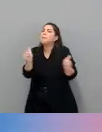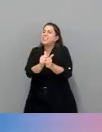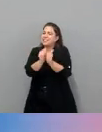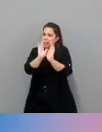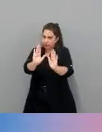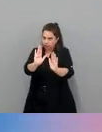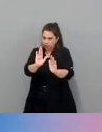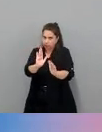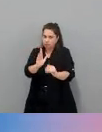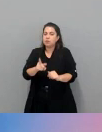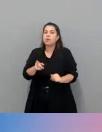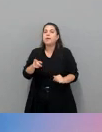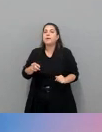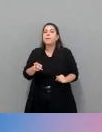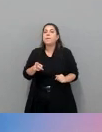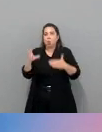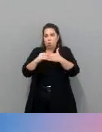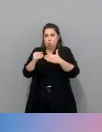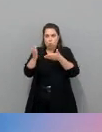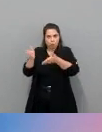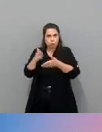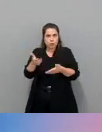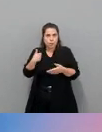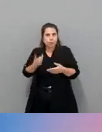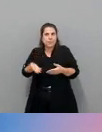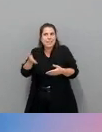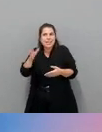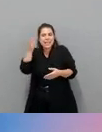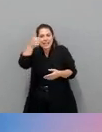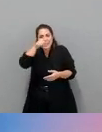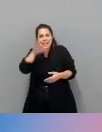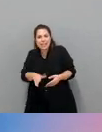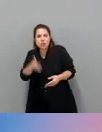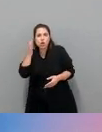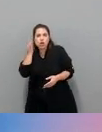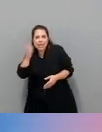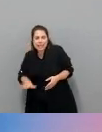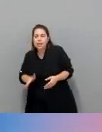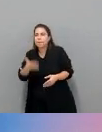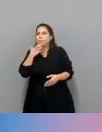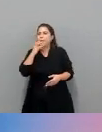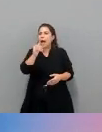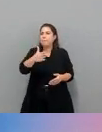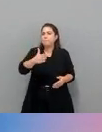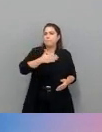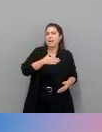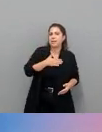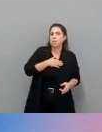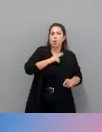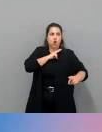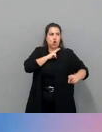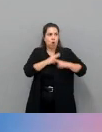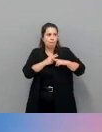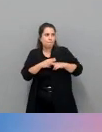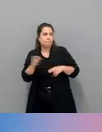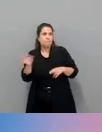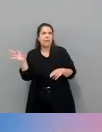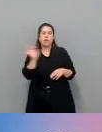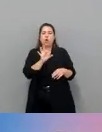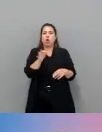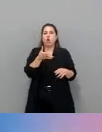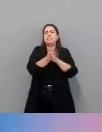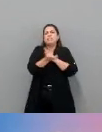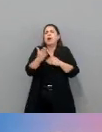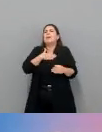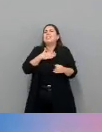dependiente, el niño, la niña, pues si tiene un patrimonio a su nombre, o que no sea un patrimonio